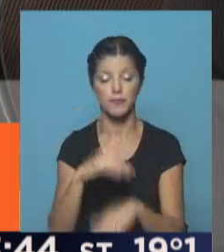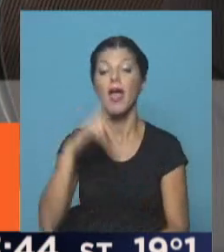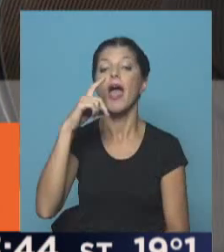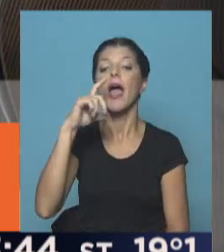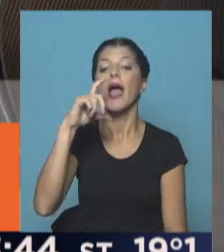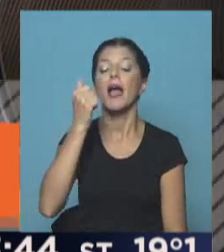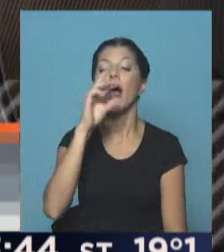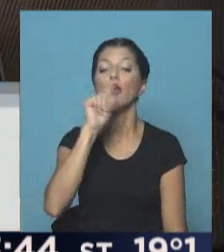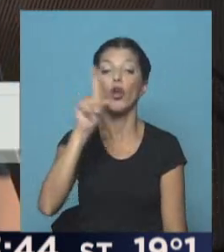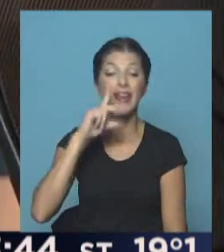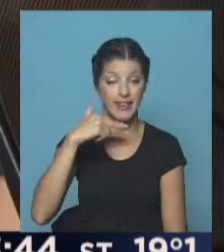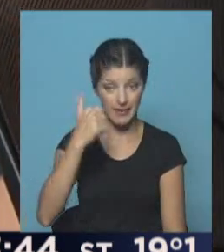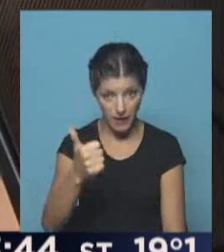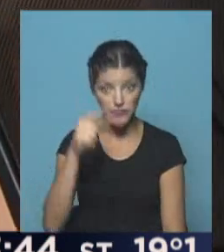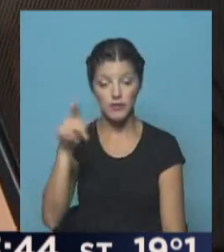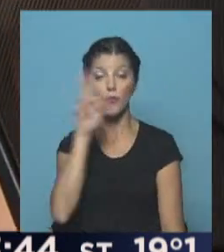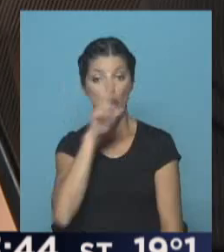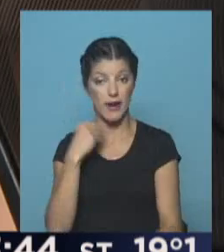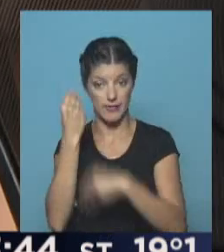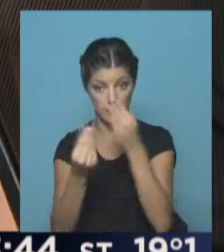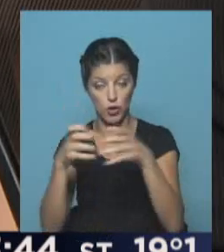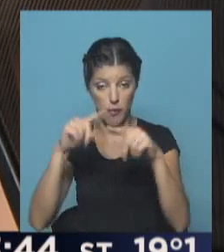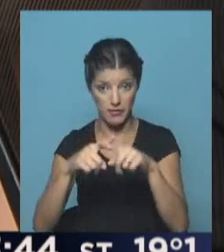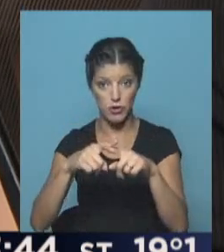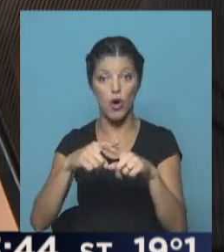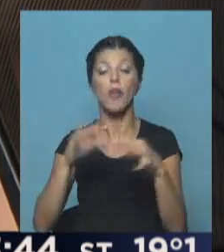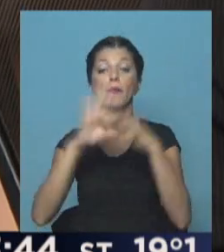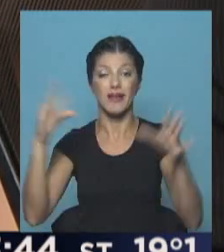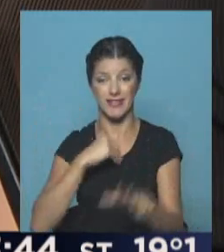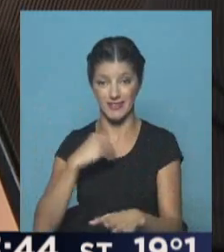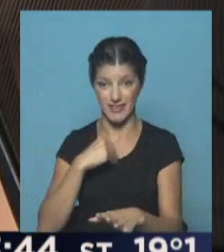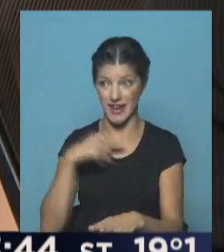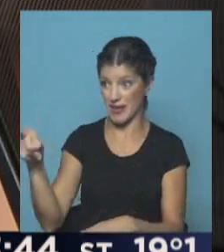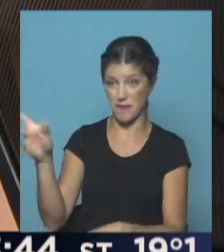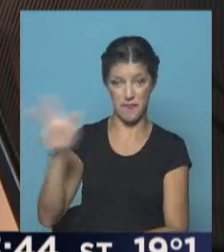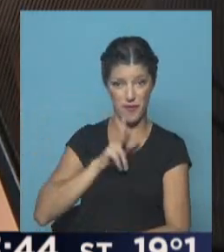candidata de la democracia cristiana que no lo habíamos mencionado y que acá melo y agrega las